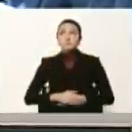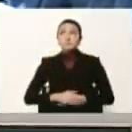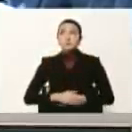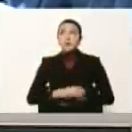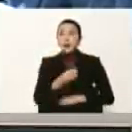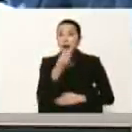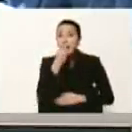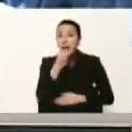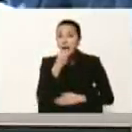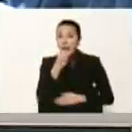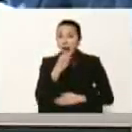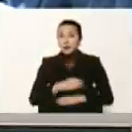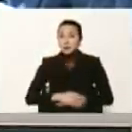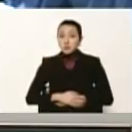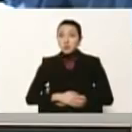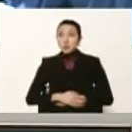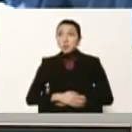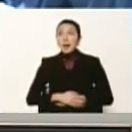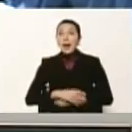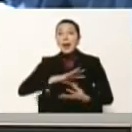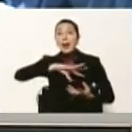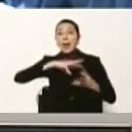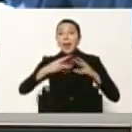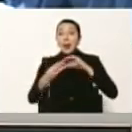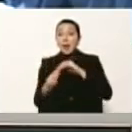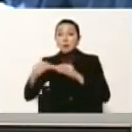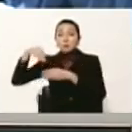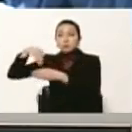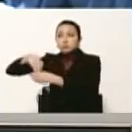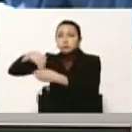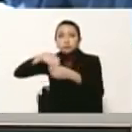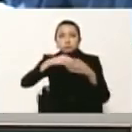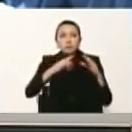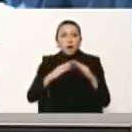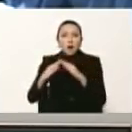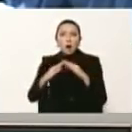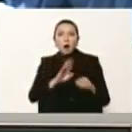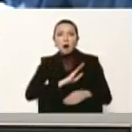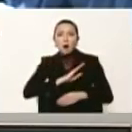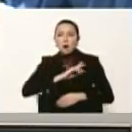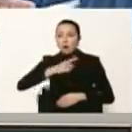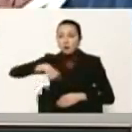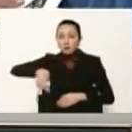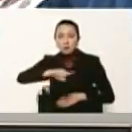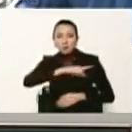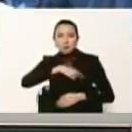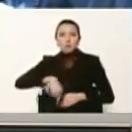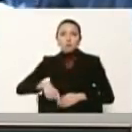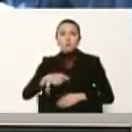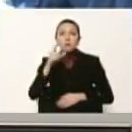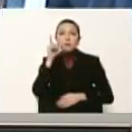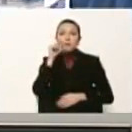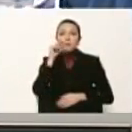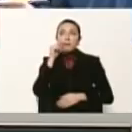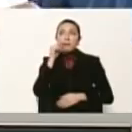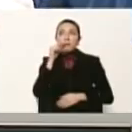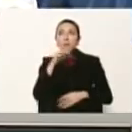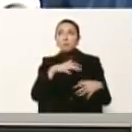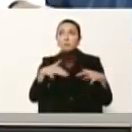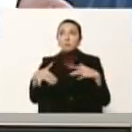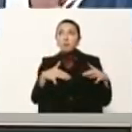alimentos del programa social CLAP en casa de los cabecillas, muy similar a lo que ocurrió en